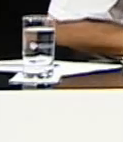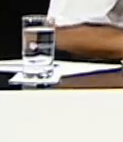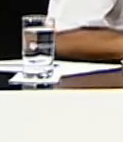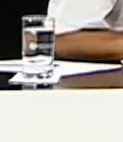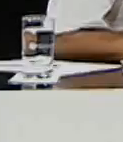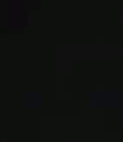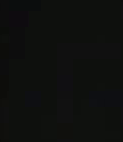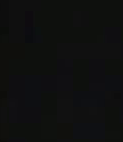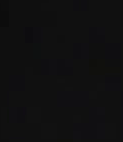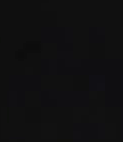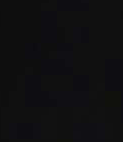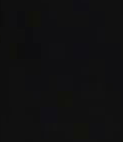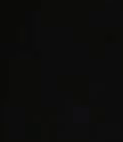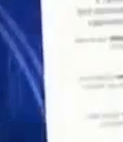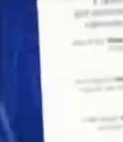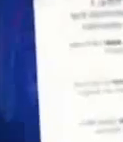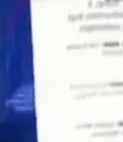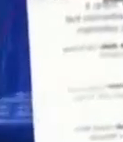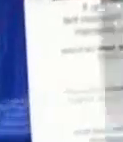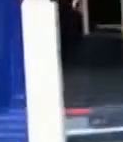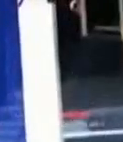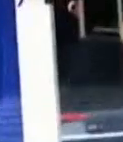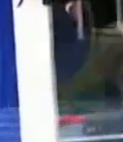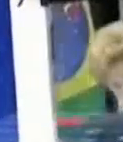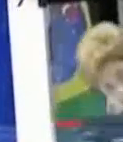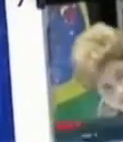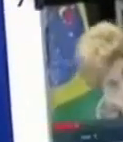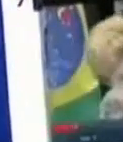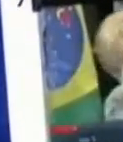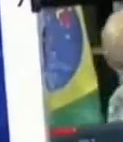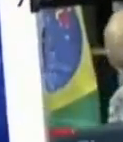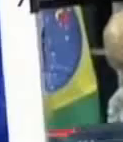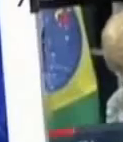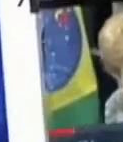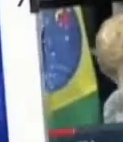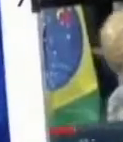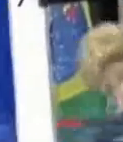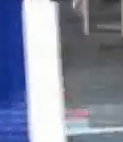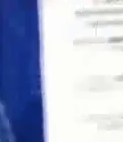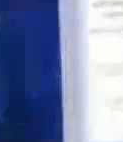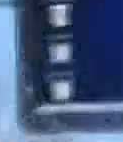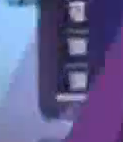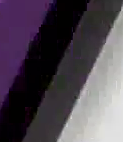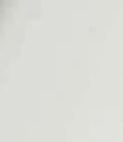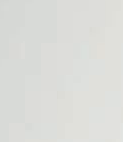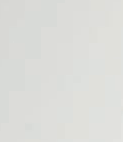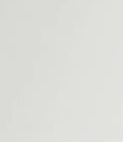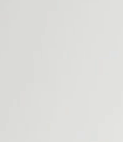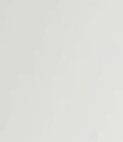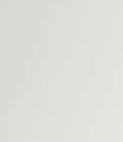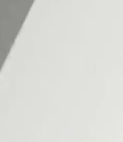histórico. También. Mundo al revés. Todos los jueves, 22:00.